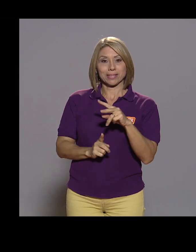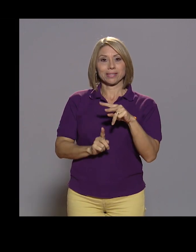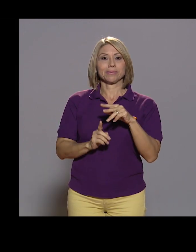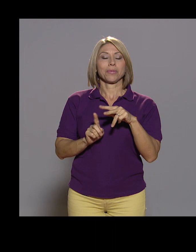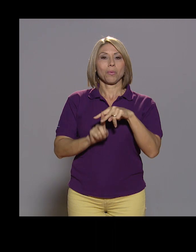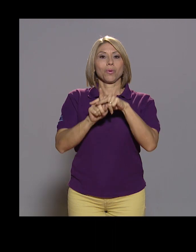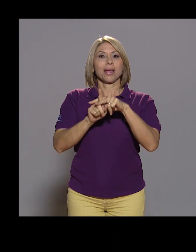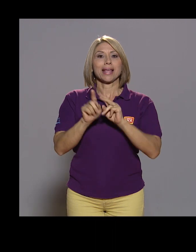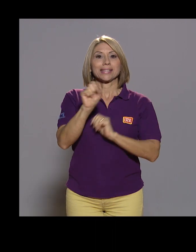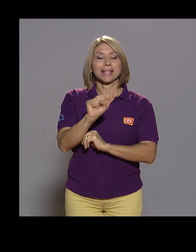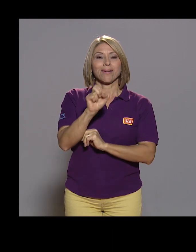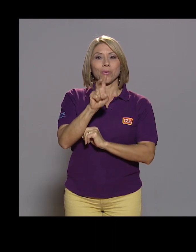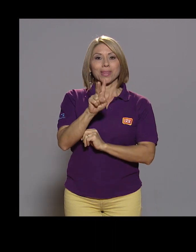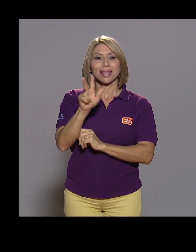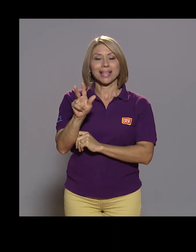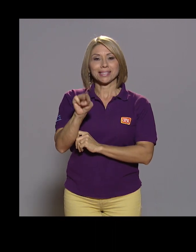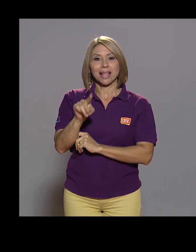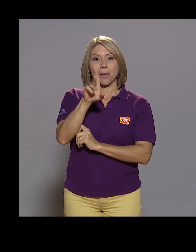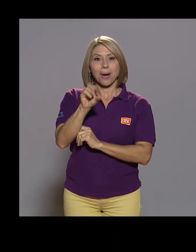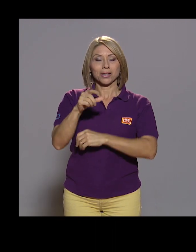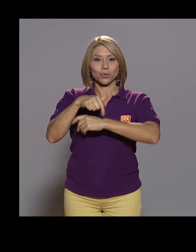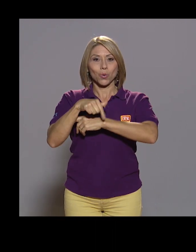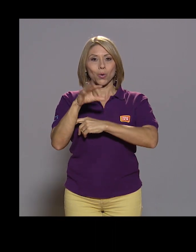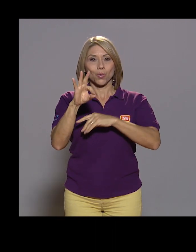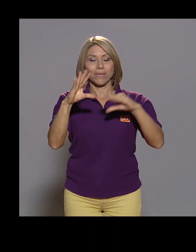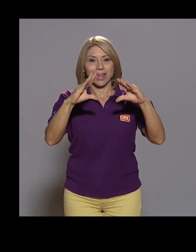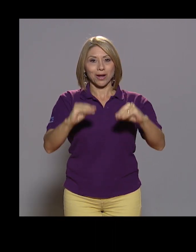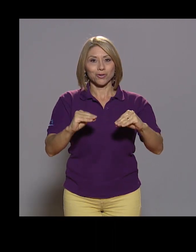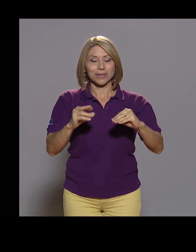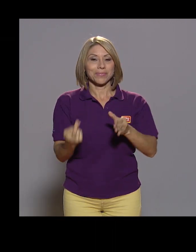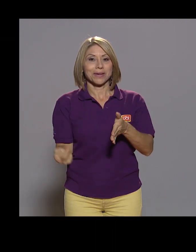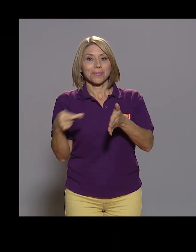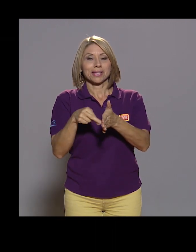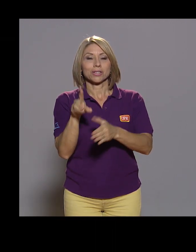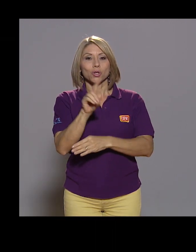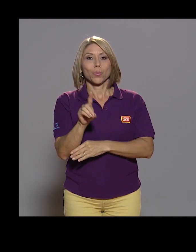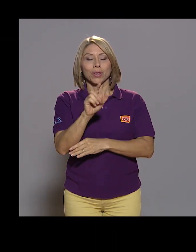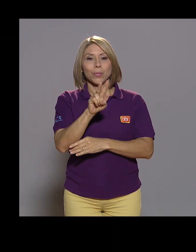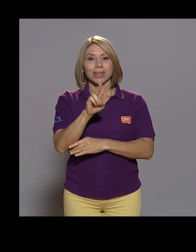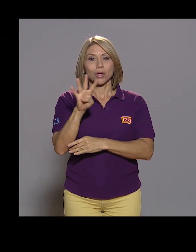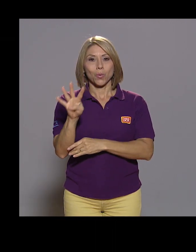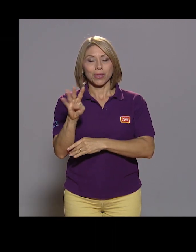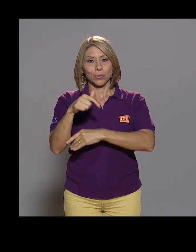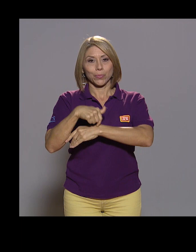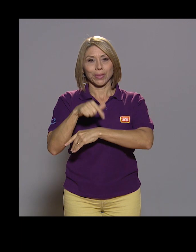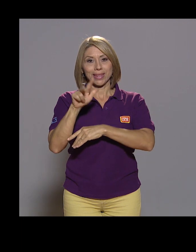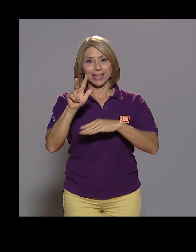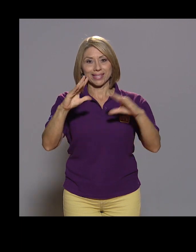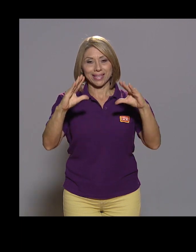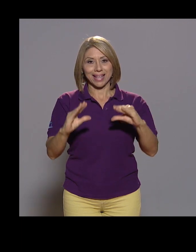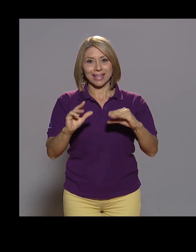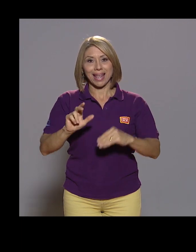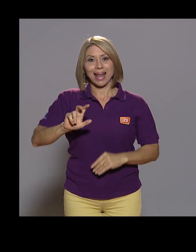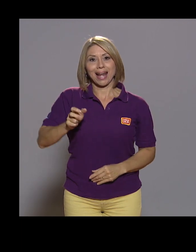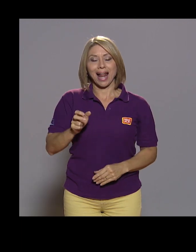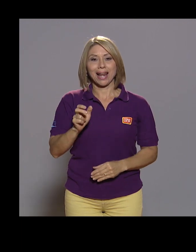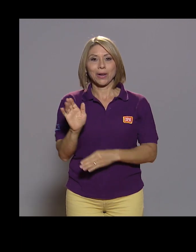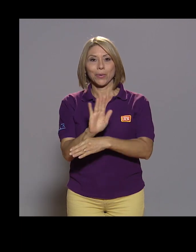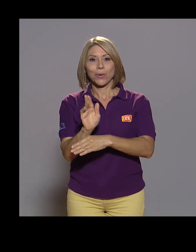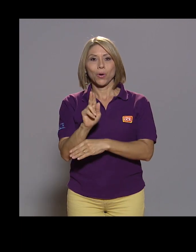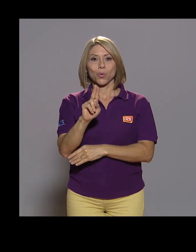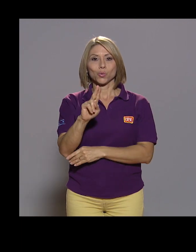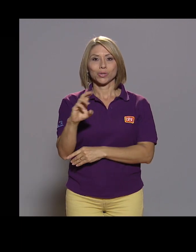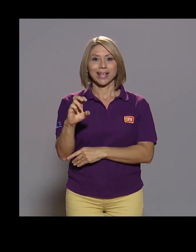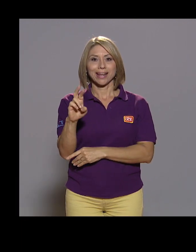estreno este sábado 23 de marzo a las 9 de la noche, con repetición el domingo 24 de marzo a las 3 de la tarde